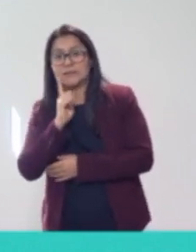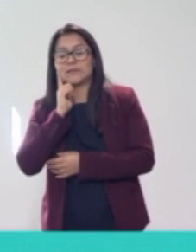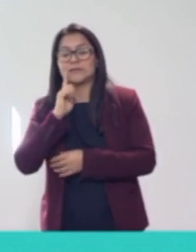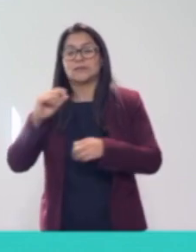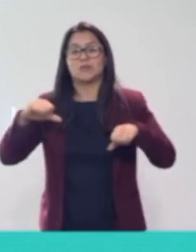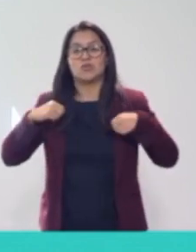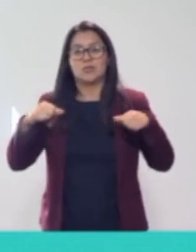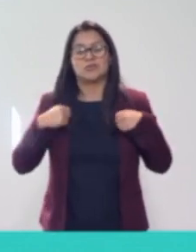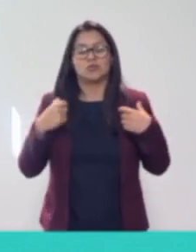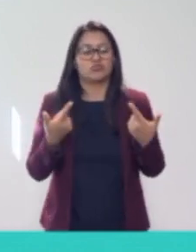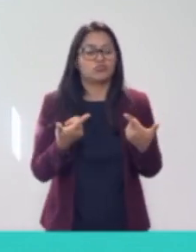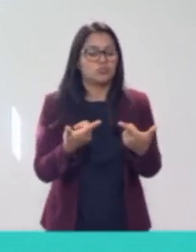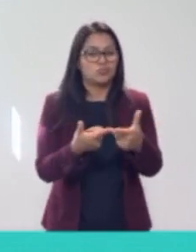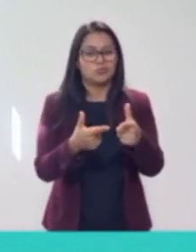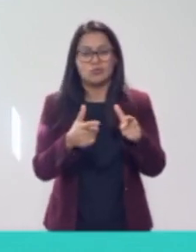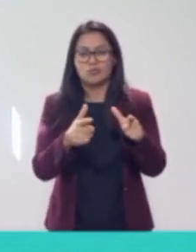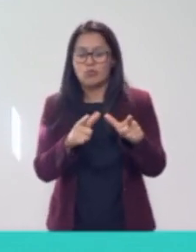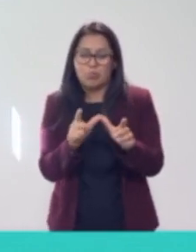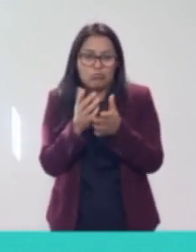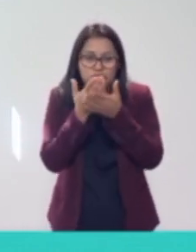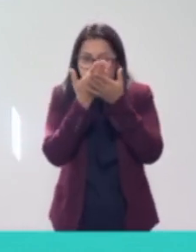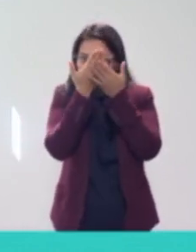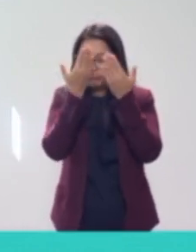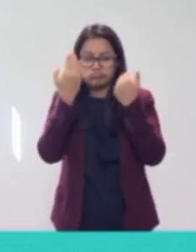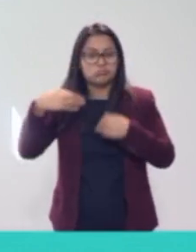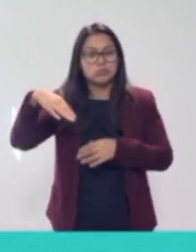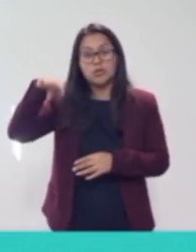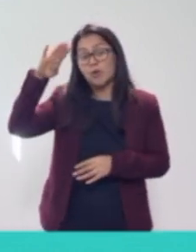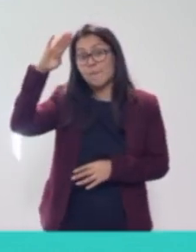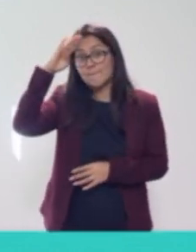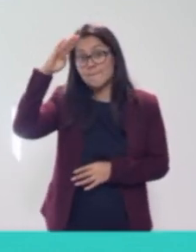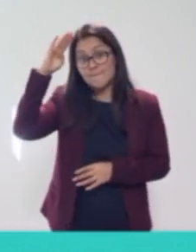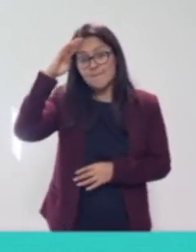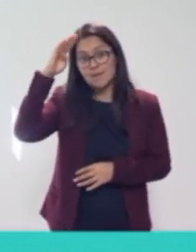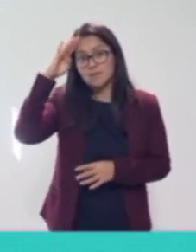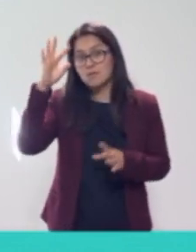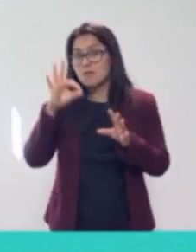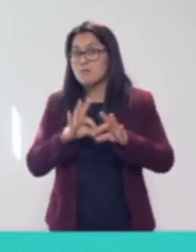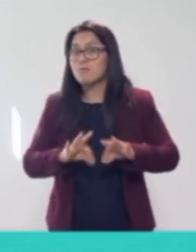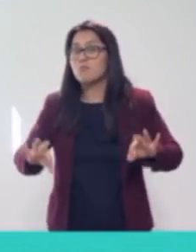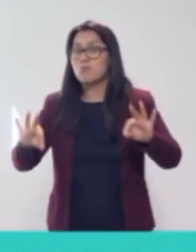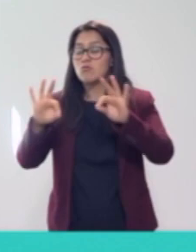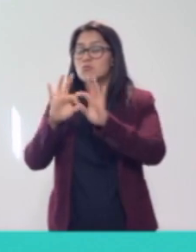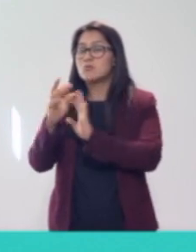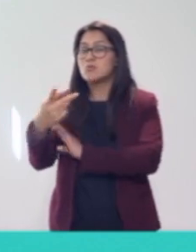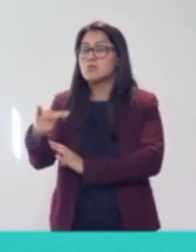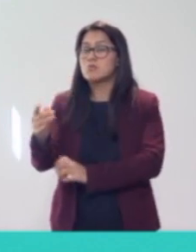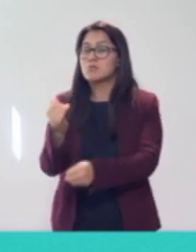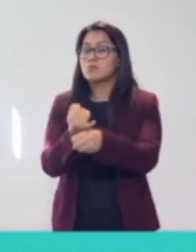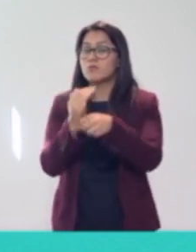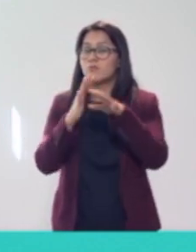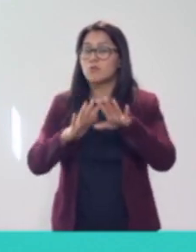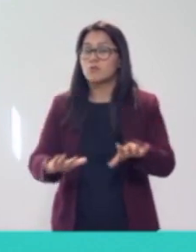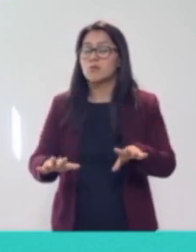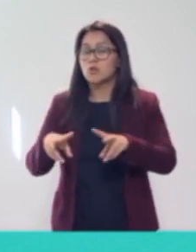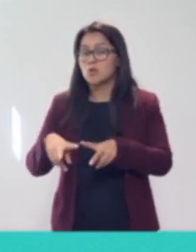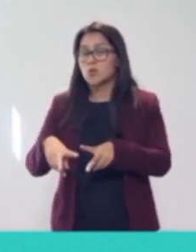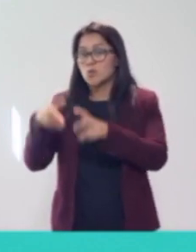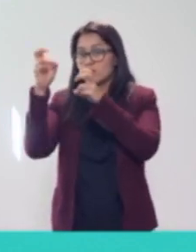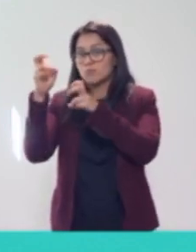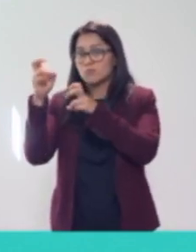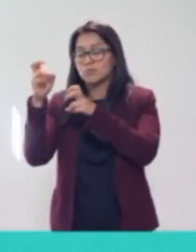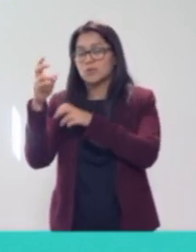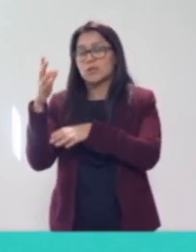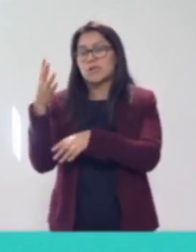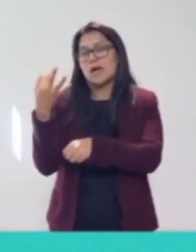vulnerable no toman conciencia siempre de la relevancia de su información y con los nativos digitales pues